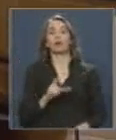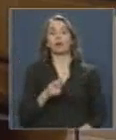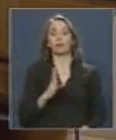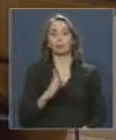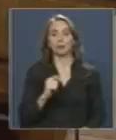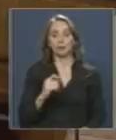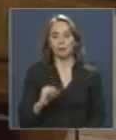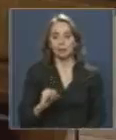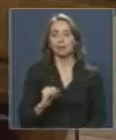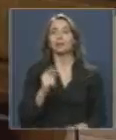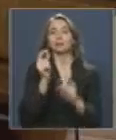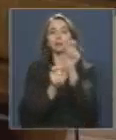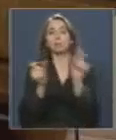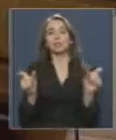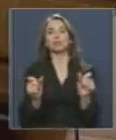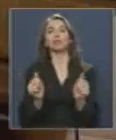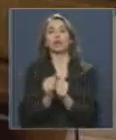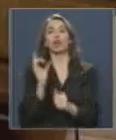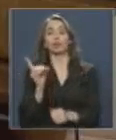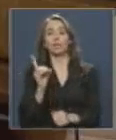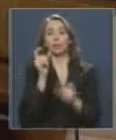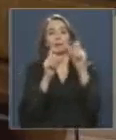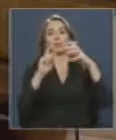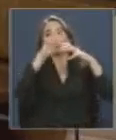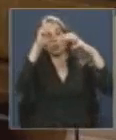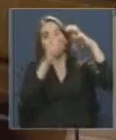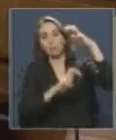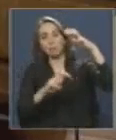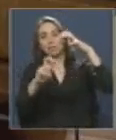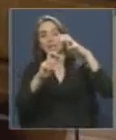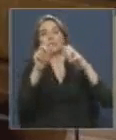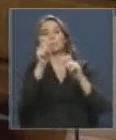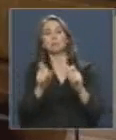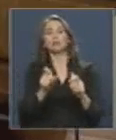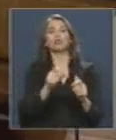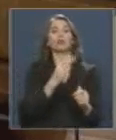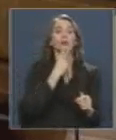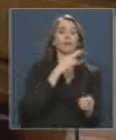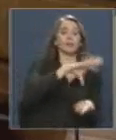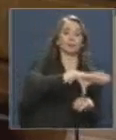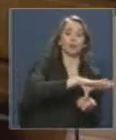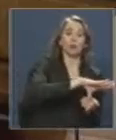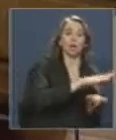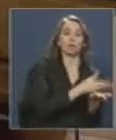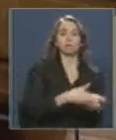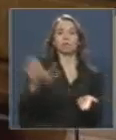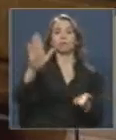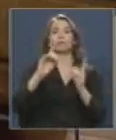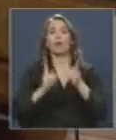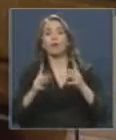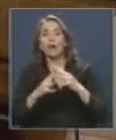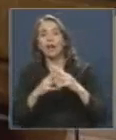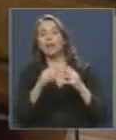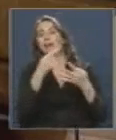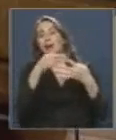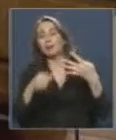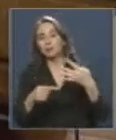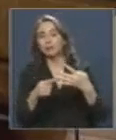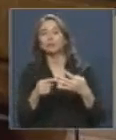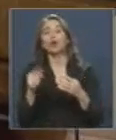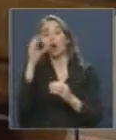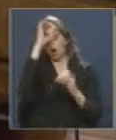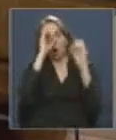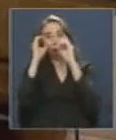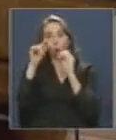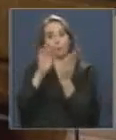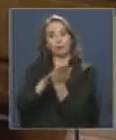diferentes, personas con discapacidad, migrantes y desplazados, entre otros. Muchos de sus informes, opiniones y